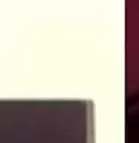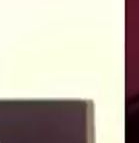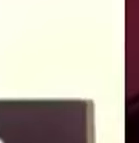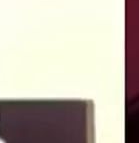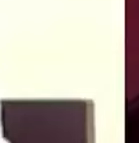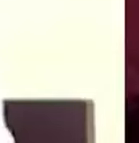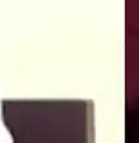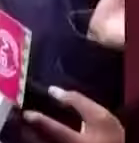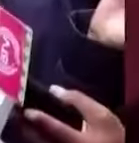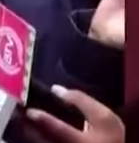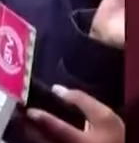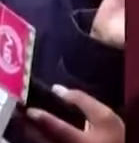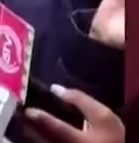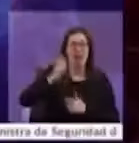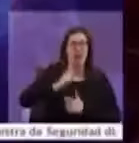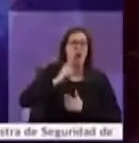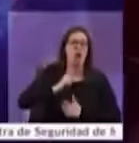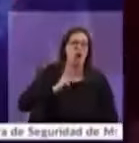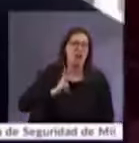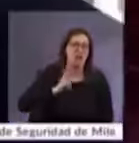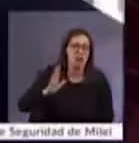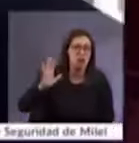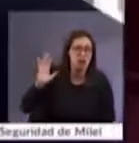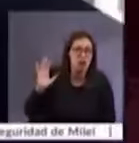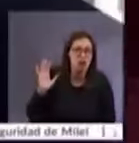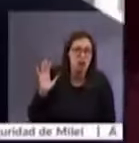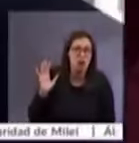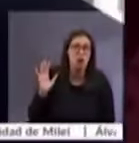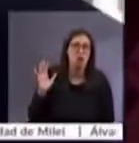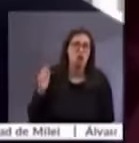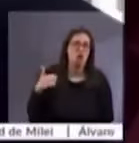los términos de la entrega suya.